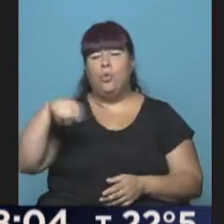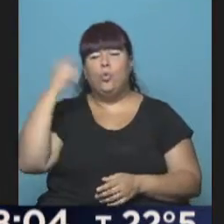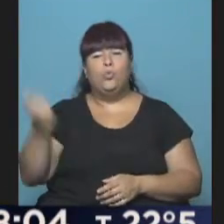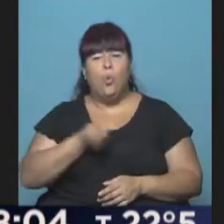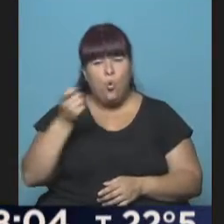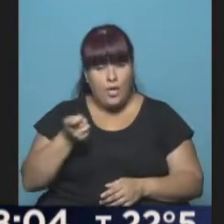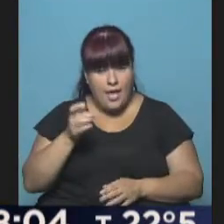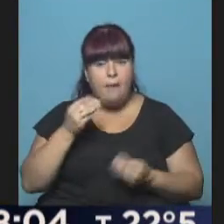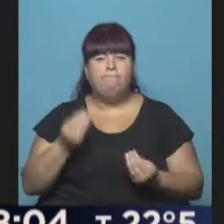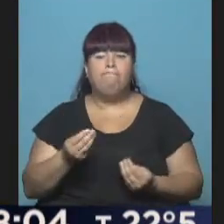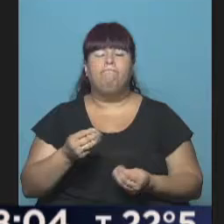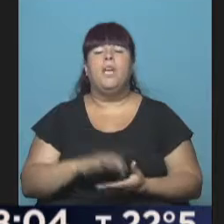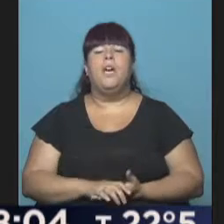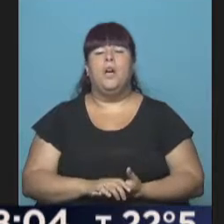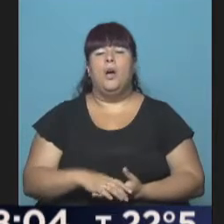Turquía. Estamos hablando de